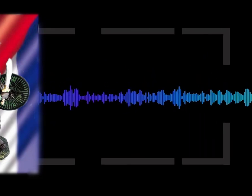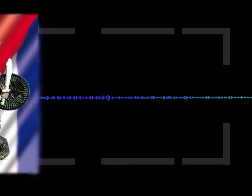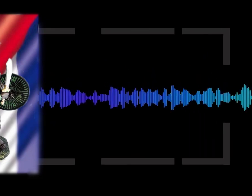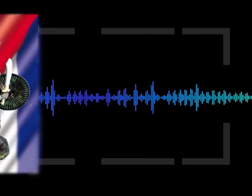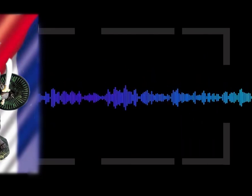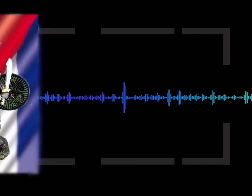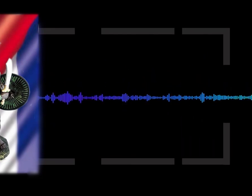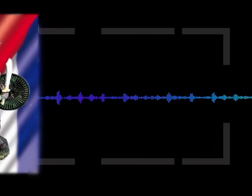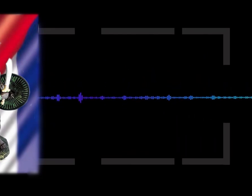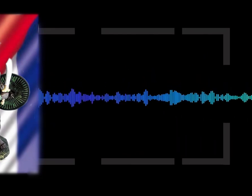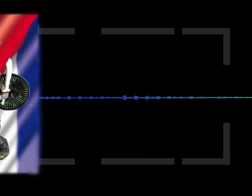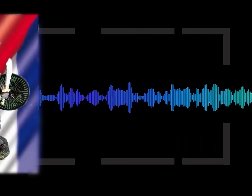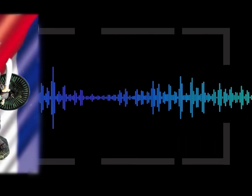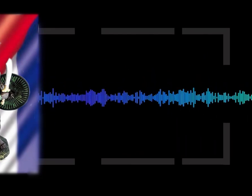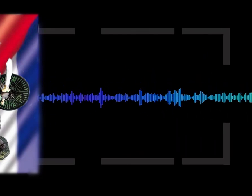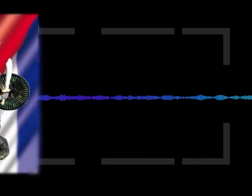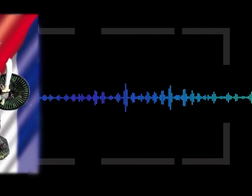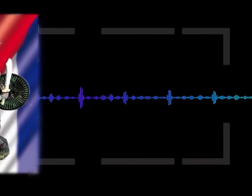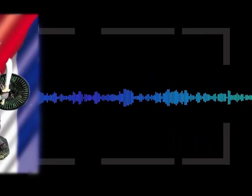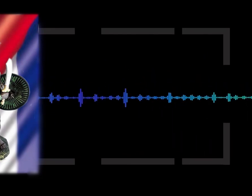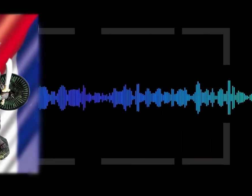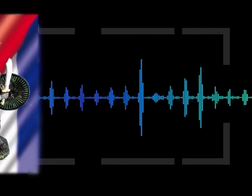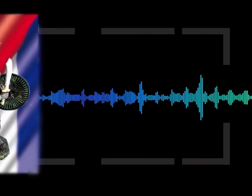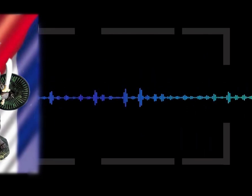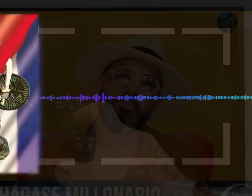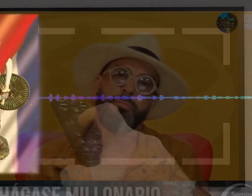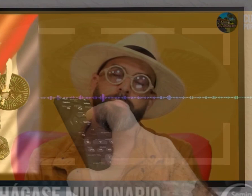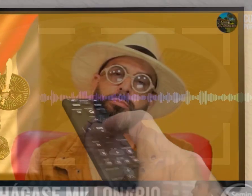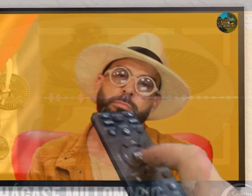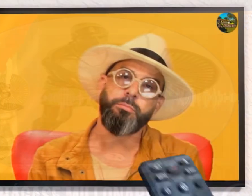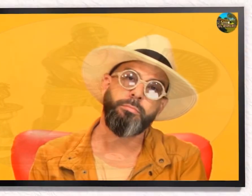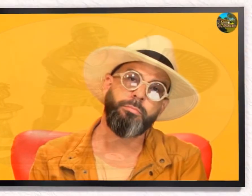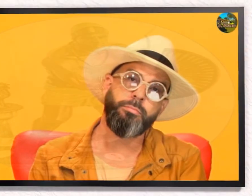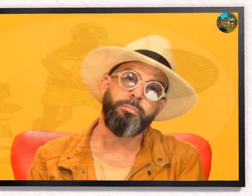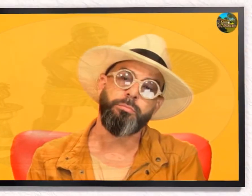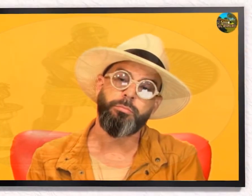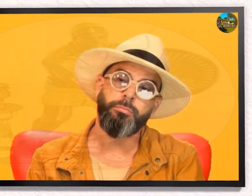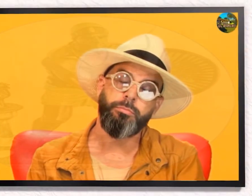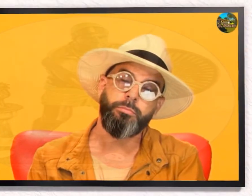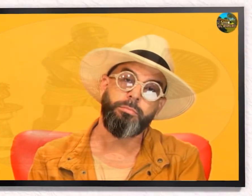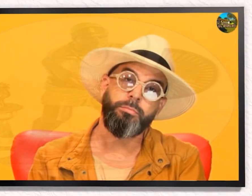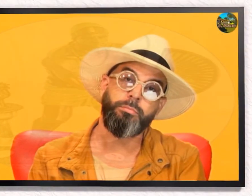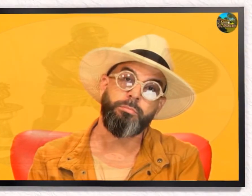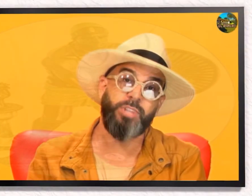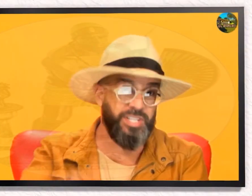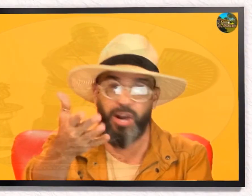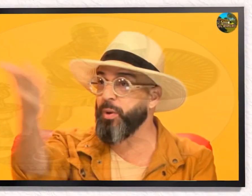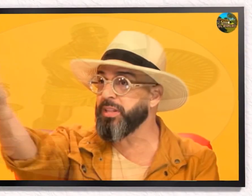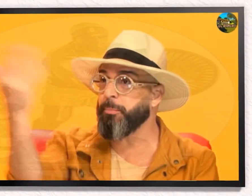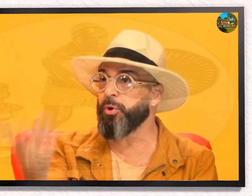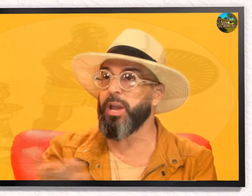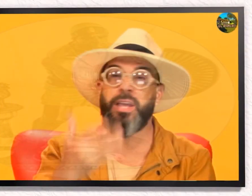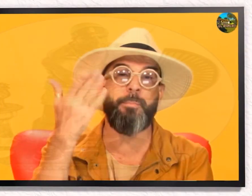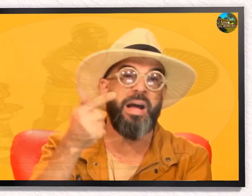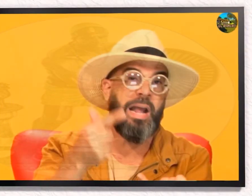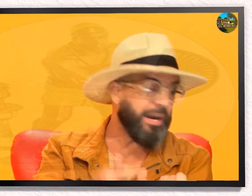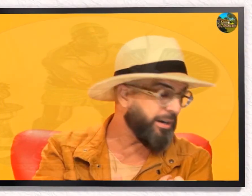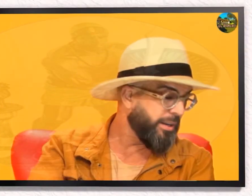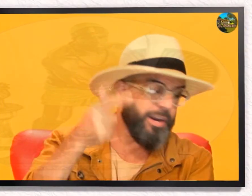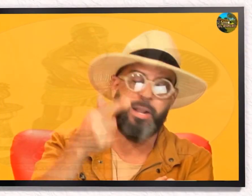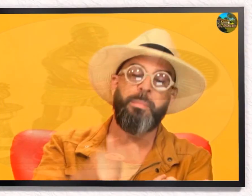por supuesto para una vez más tratar familias cubanas de sus más legítimos